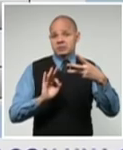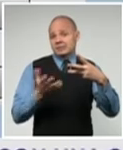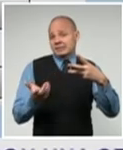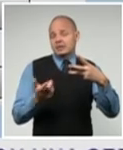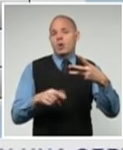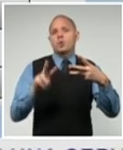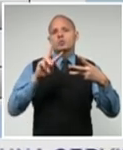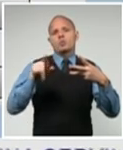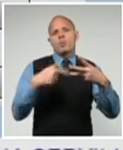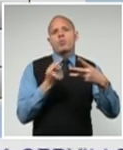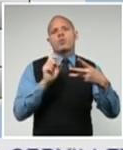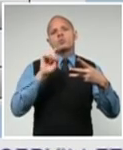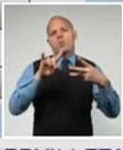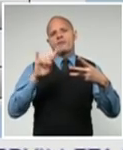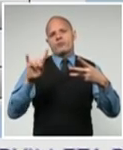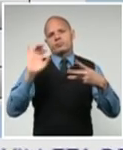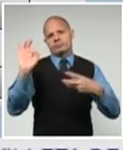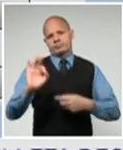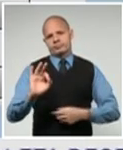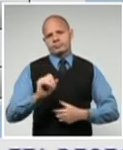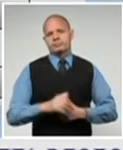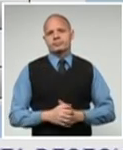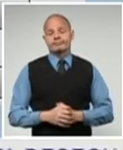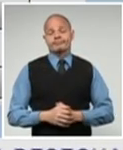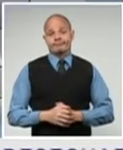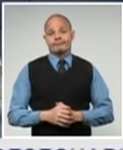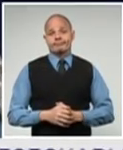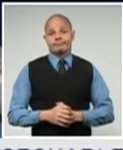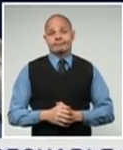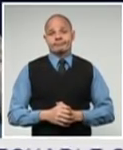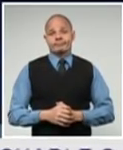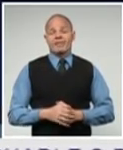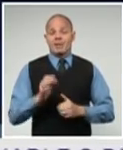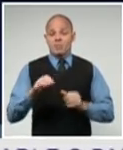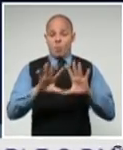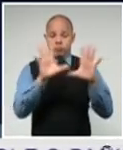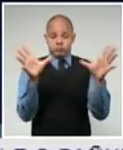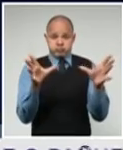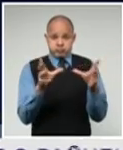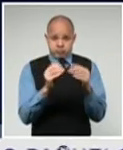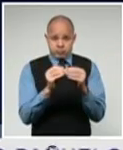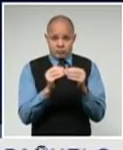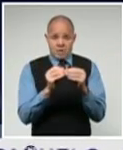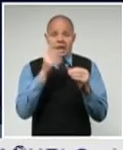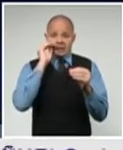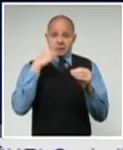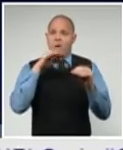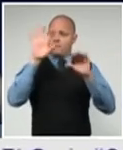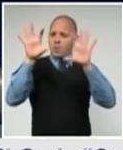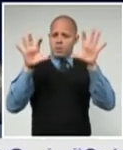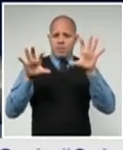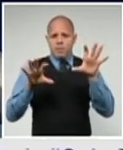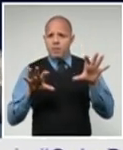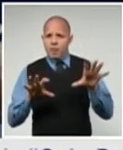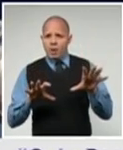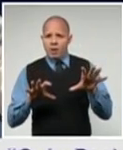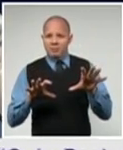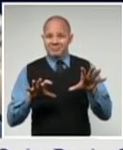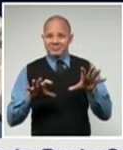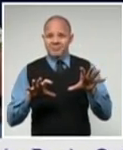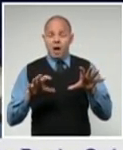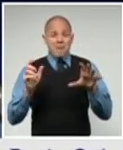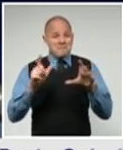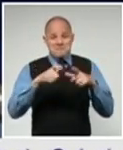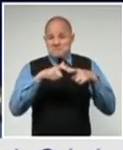2,99%. Sigue aportando la región de las Américas. En el día de ayer, un